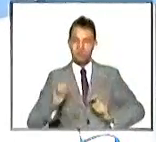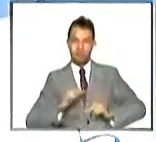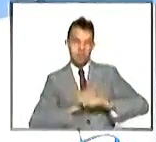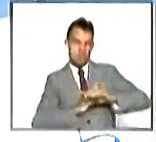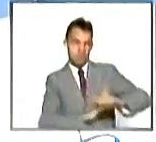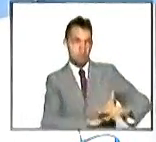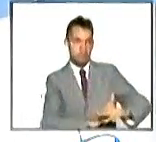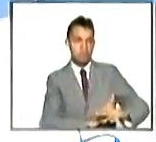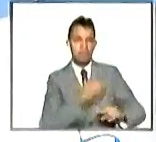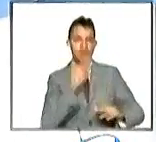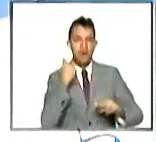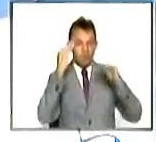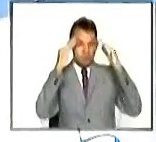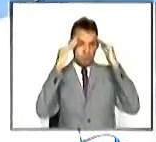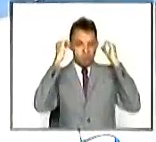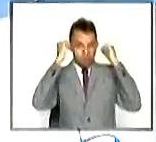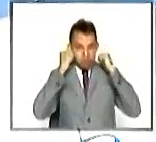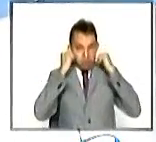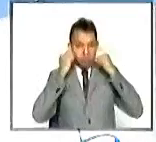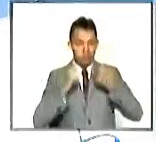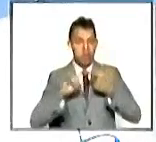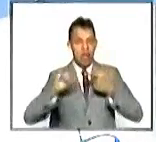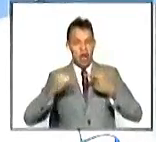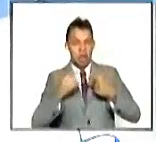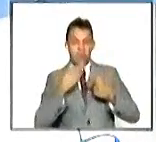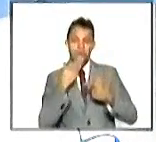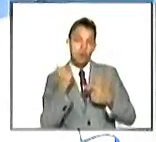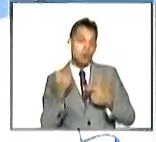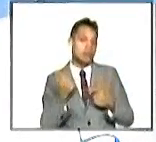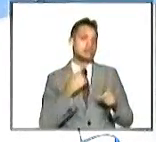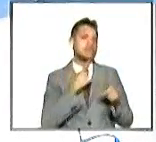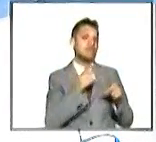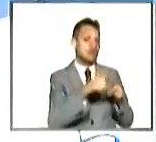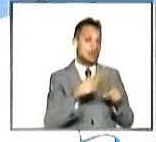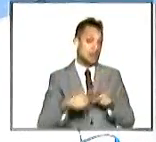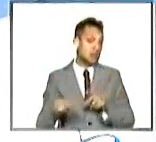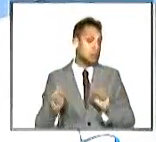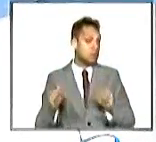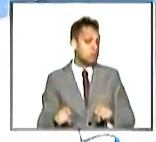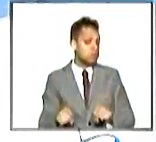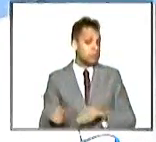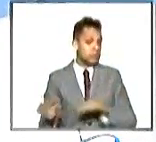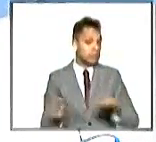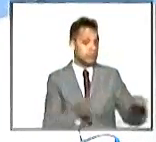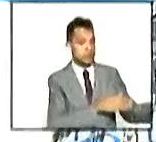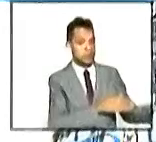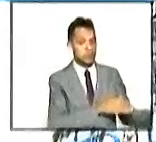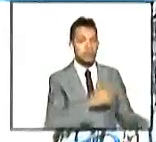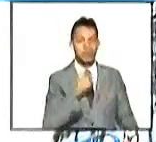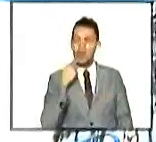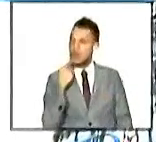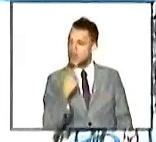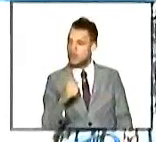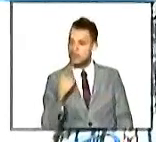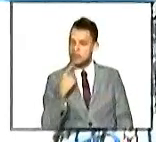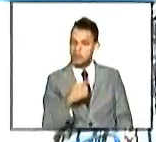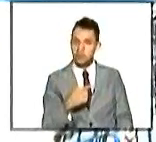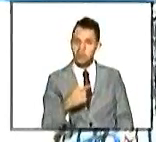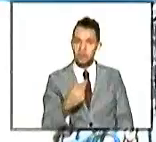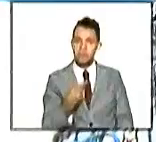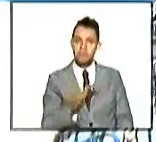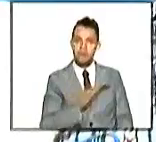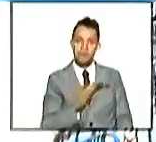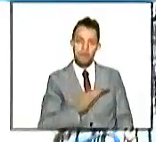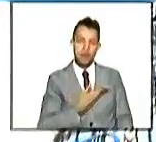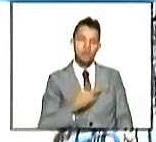un condón, lo que sea, pero es bien delicado el tema de los anticonceptivos. Dice Katy, a mi madre le duelen las